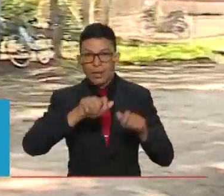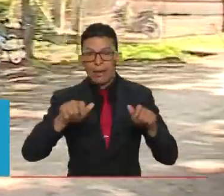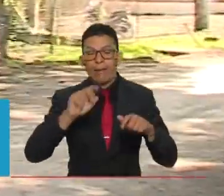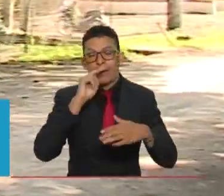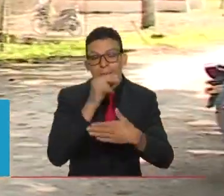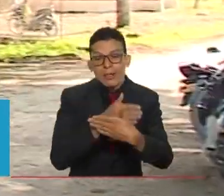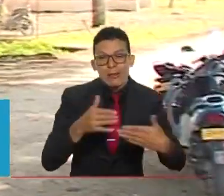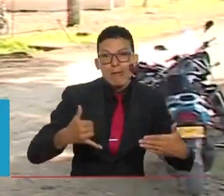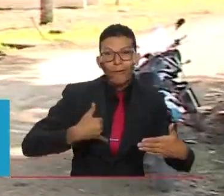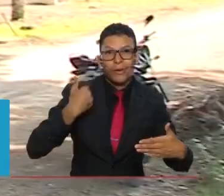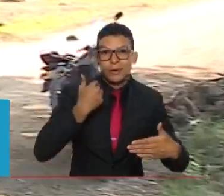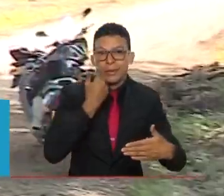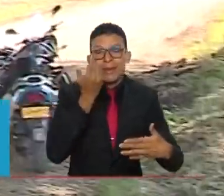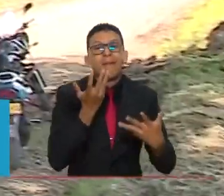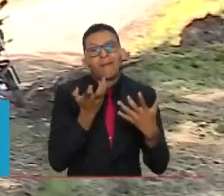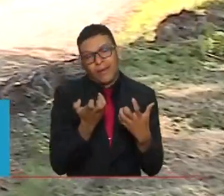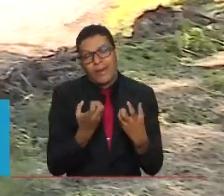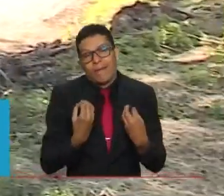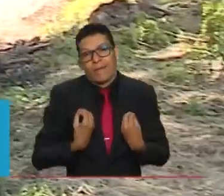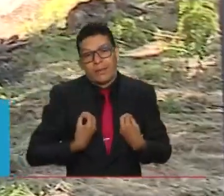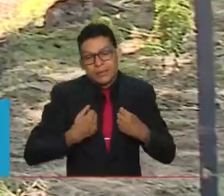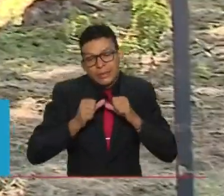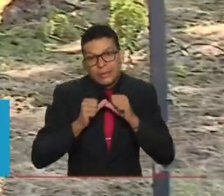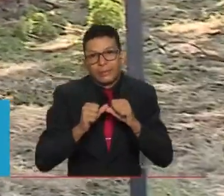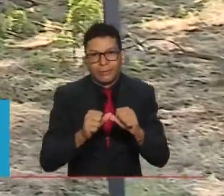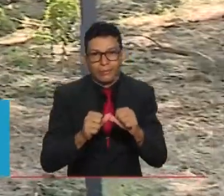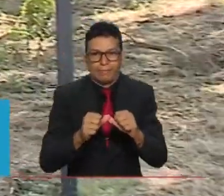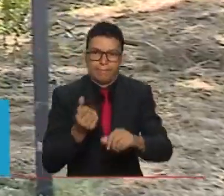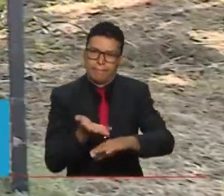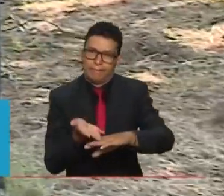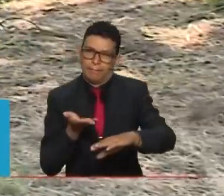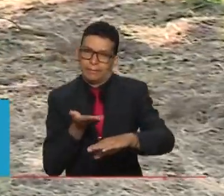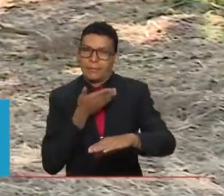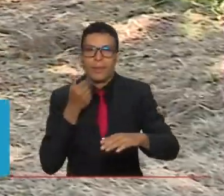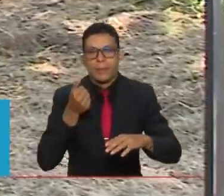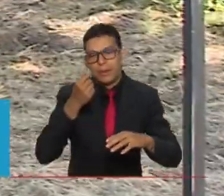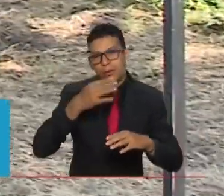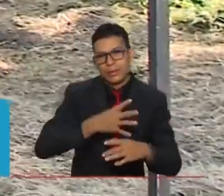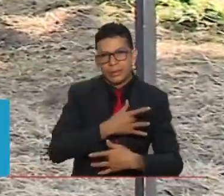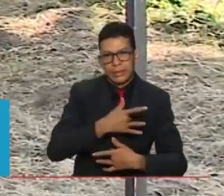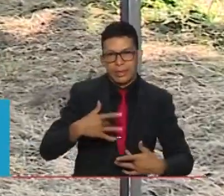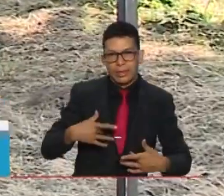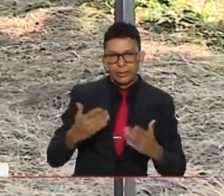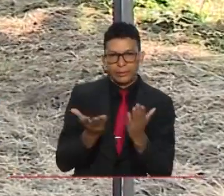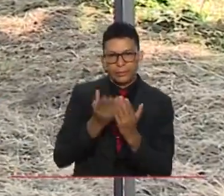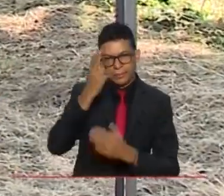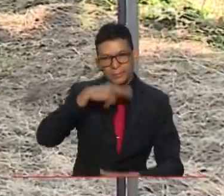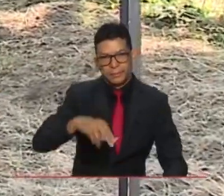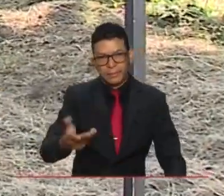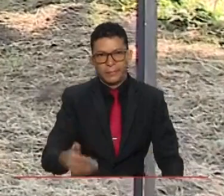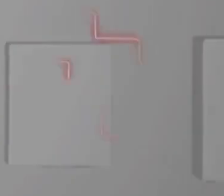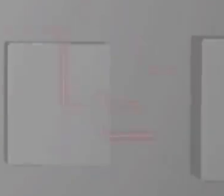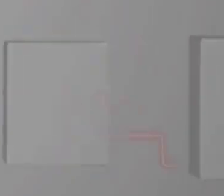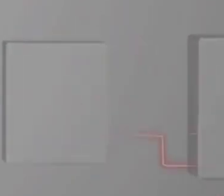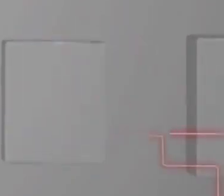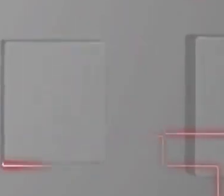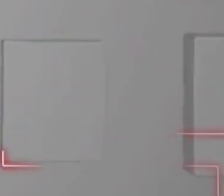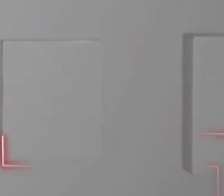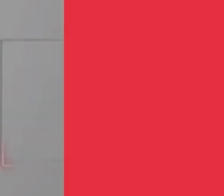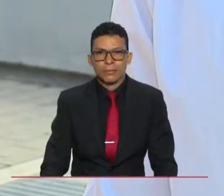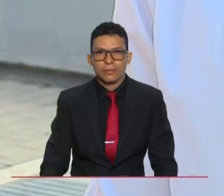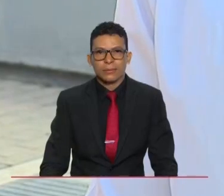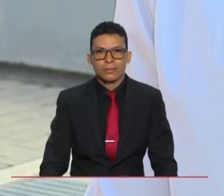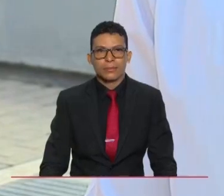quieren seguir viviendo en su pequeño paraíso, pero reclaman mejor atención en salud y educación para sus hijos.